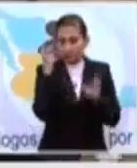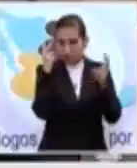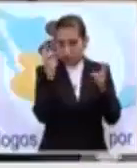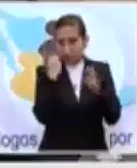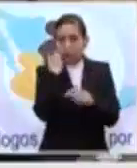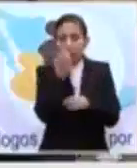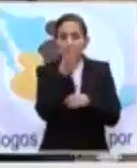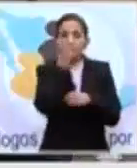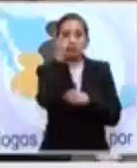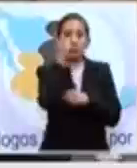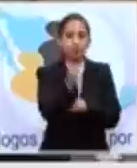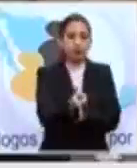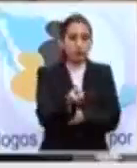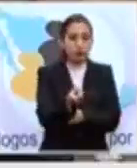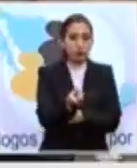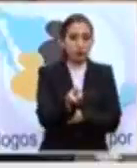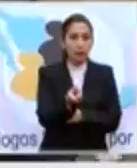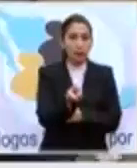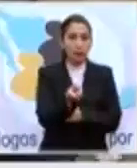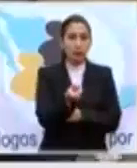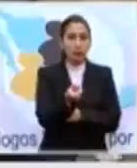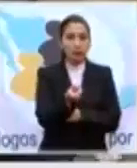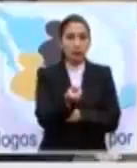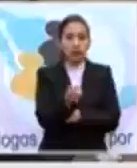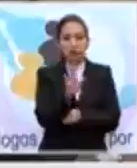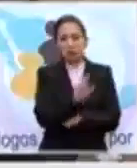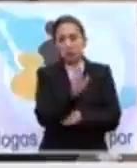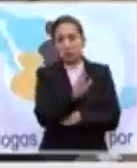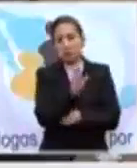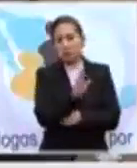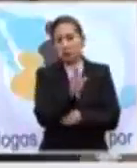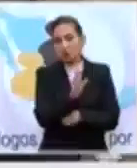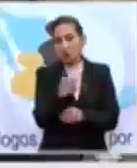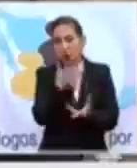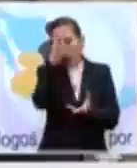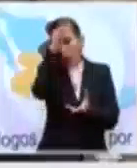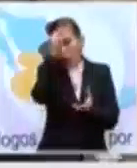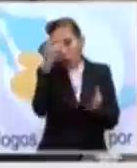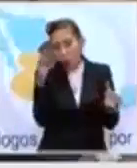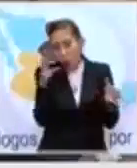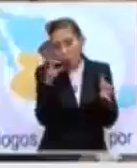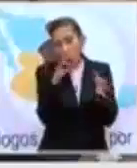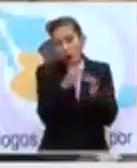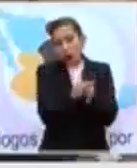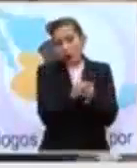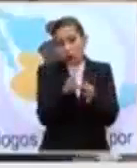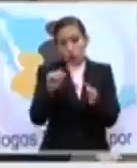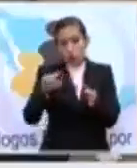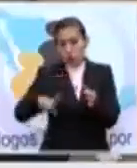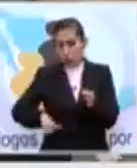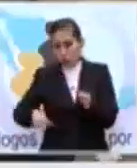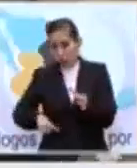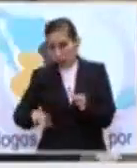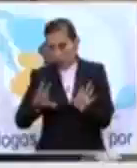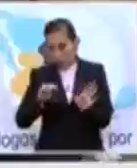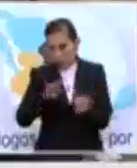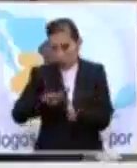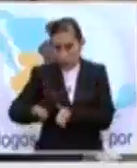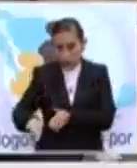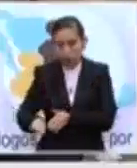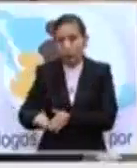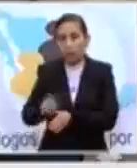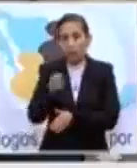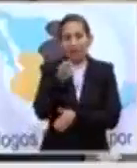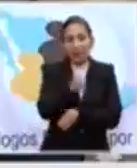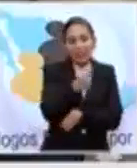yo subrayar que pareciera ser que el consenso no gubernamental, evidentemente, de